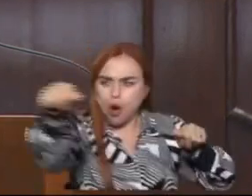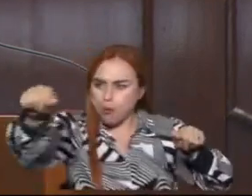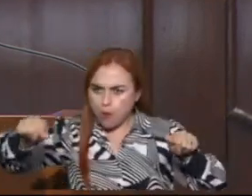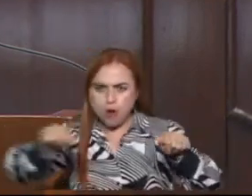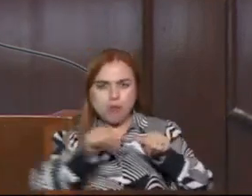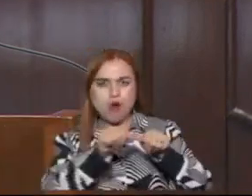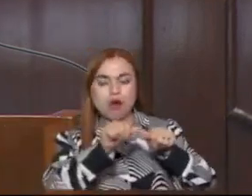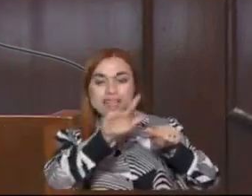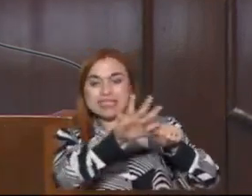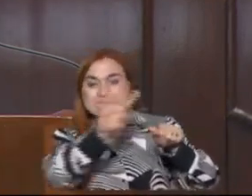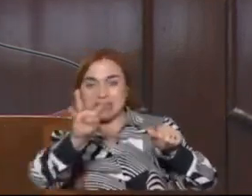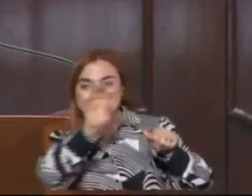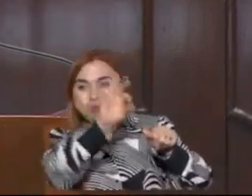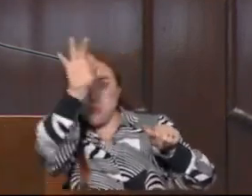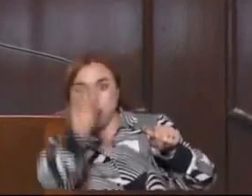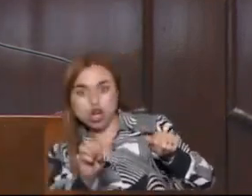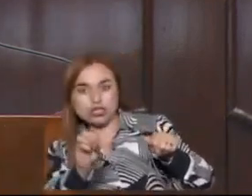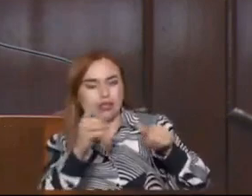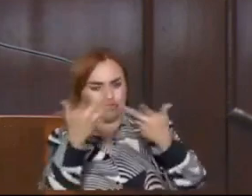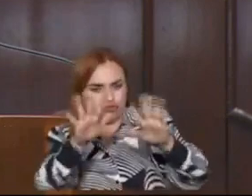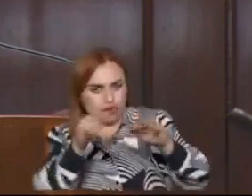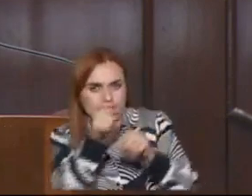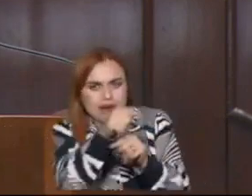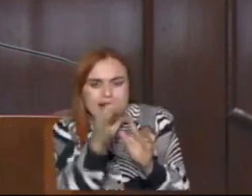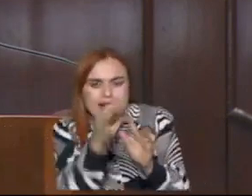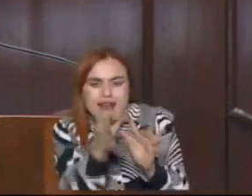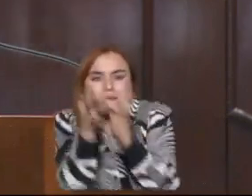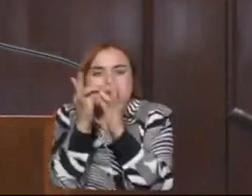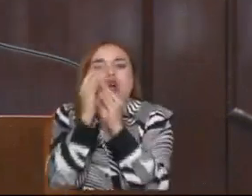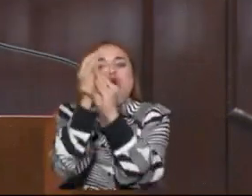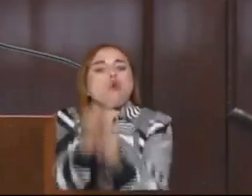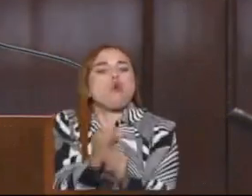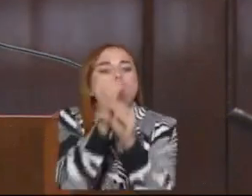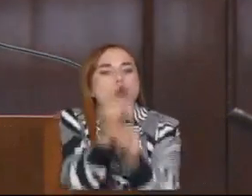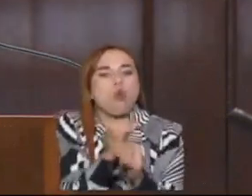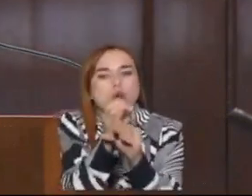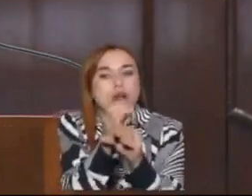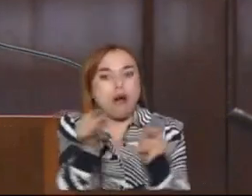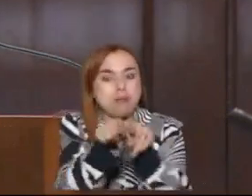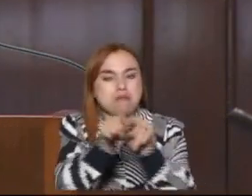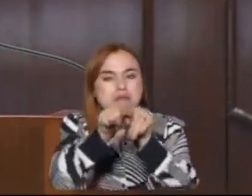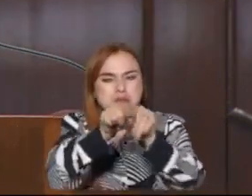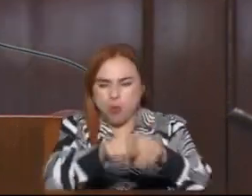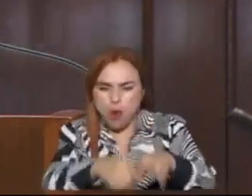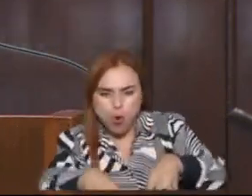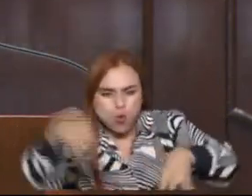de protección y conservación de nuestra biodiversidad.